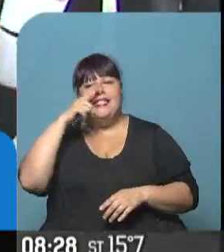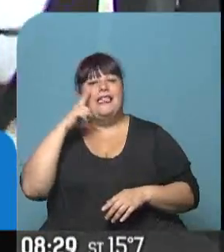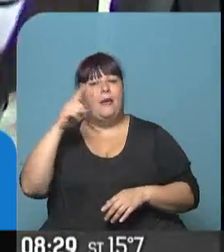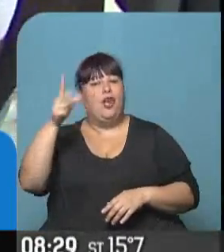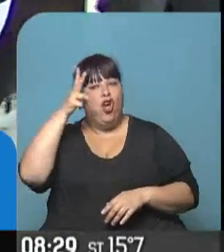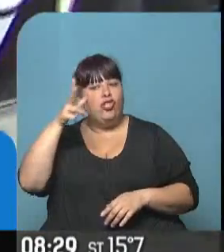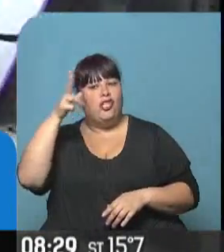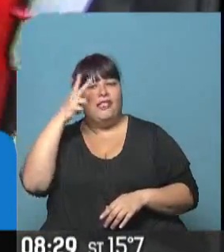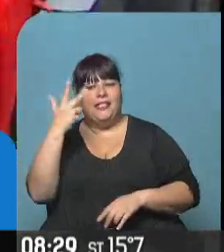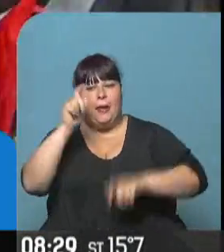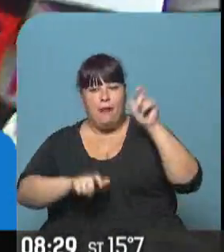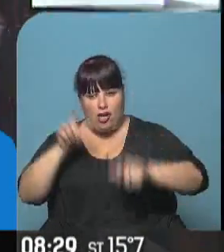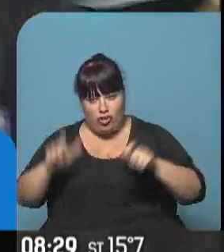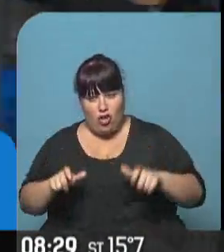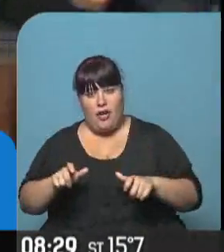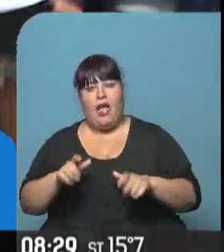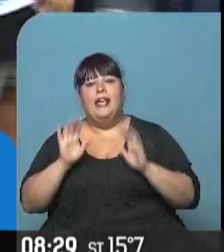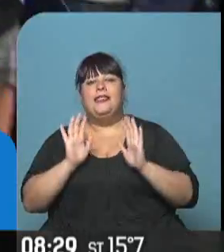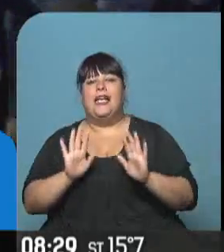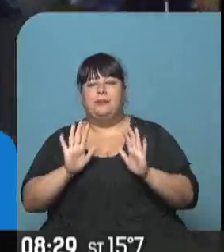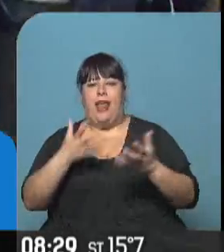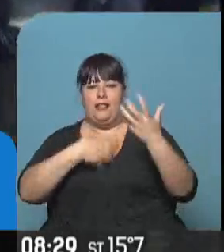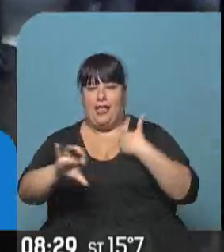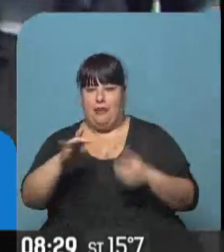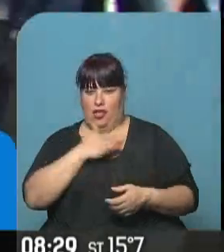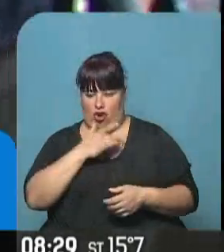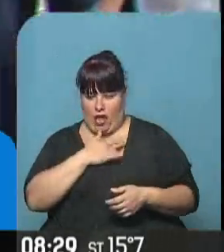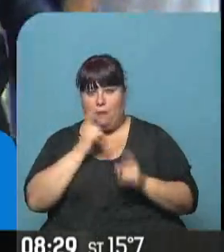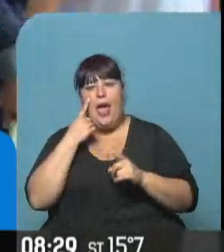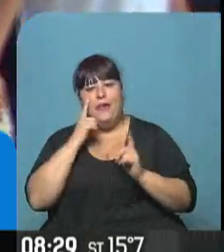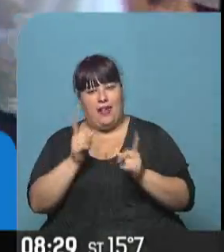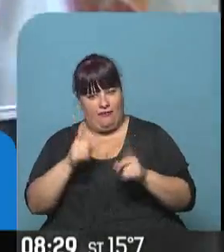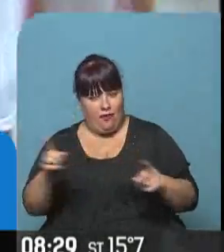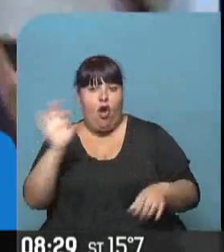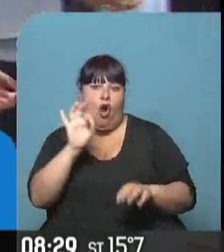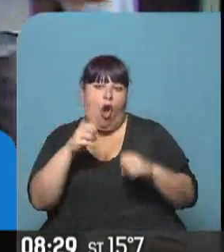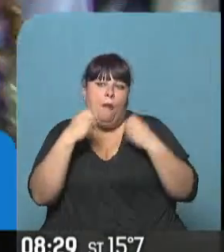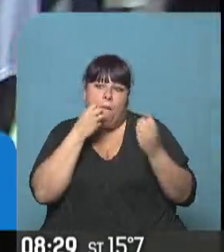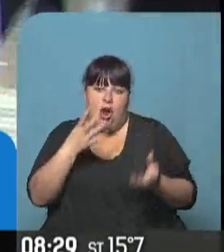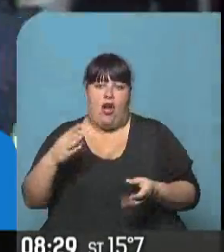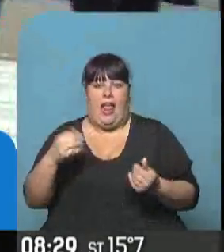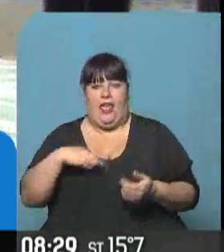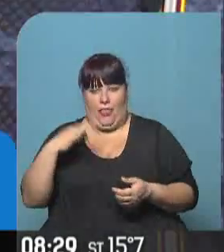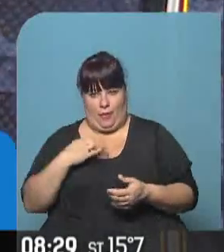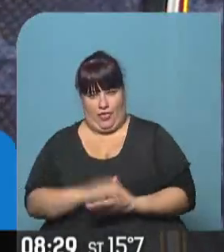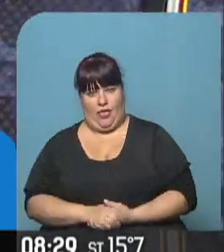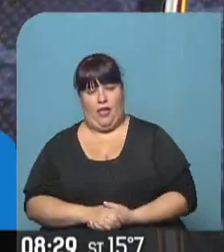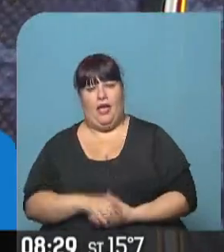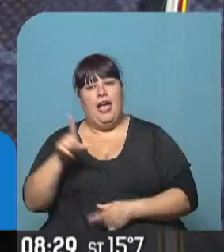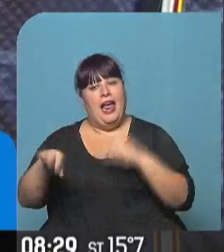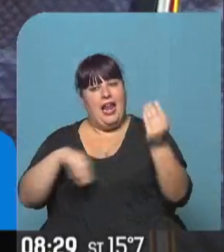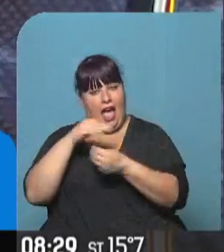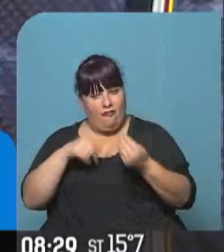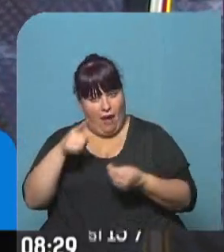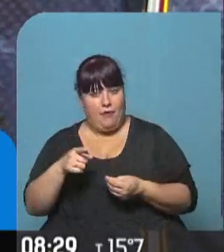mil 883 personas están a la espera de un trasplante para seguir viviendo o mejorar su calidad de vida la familia